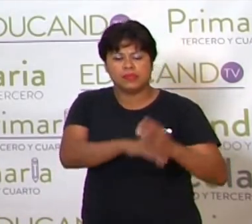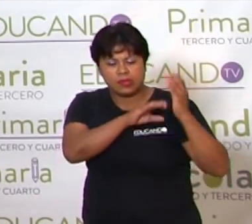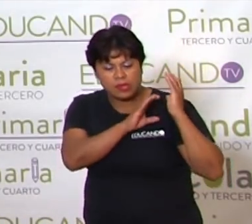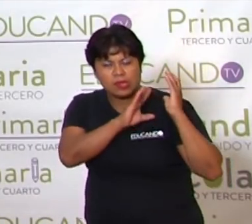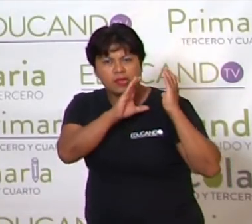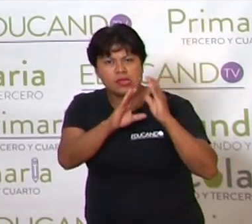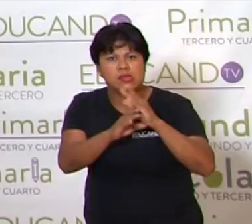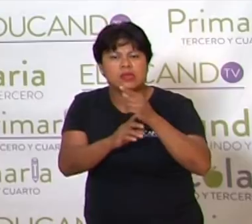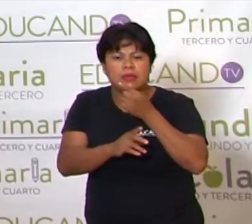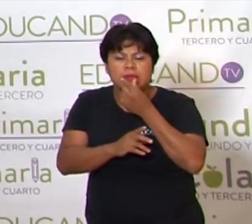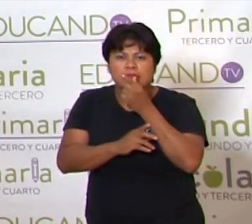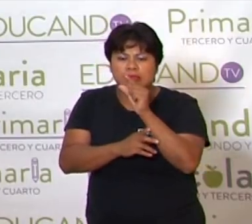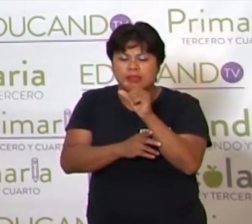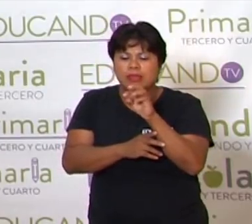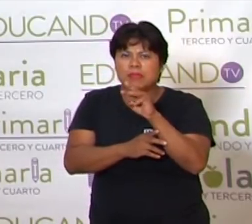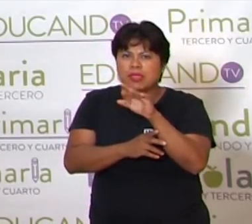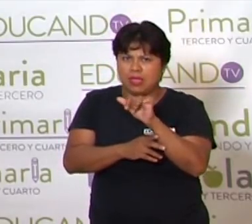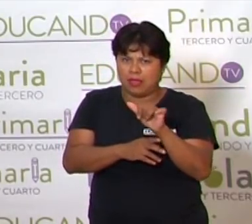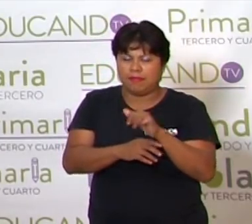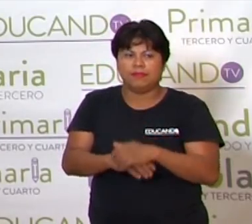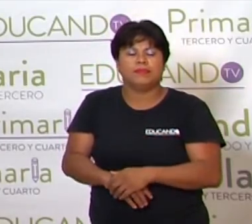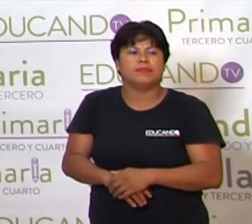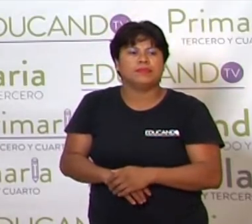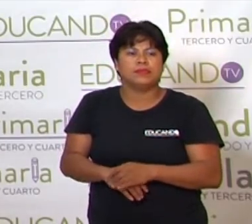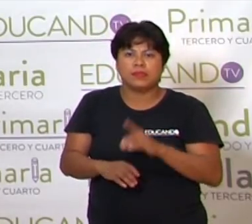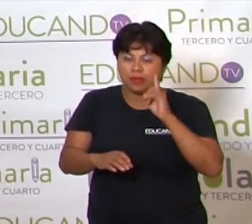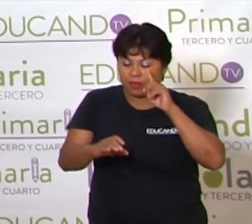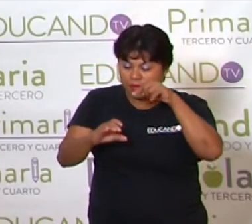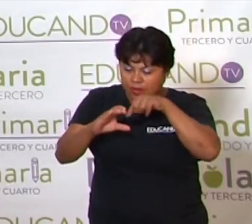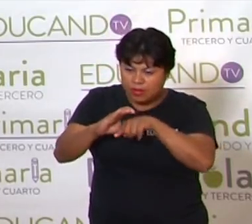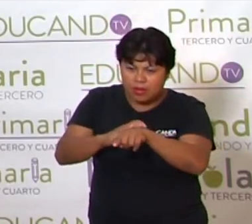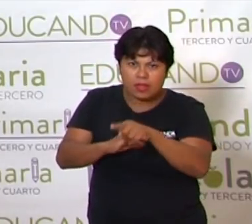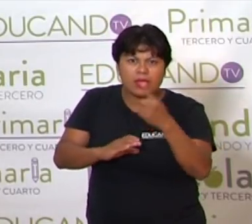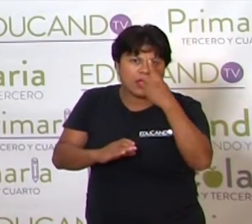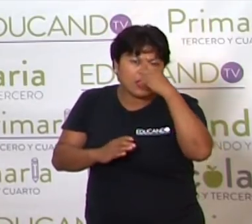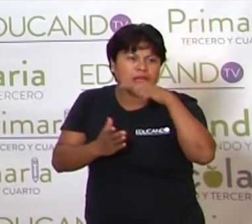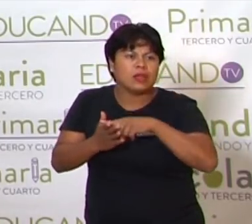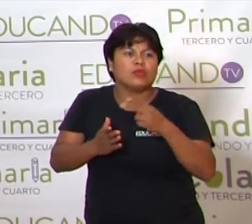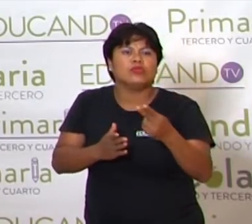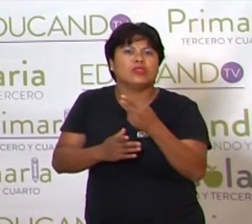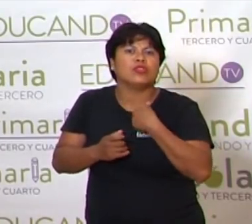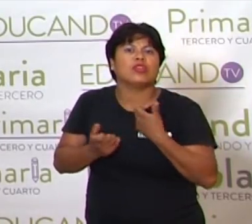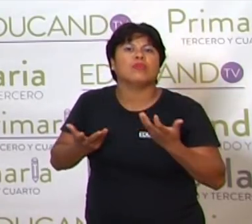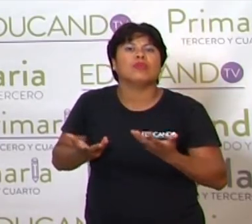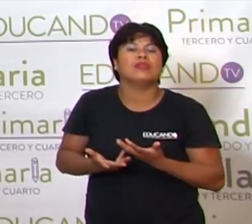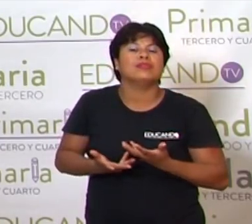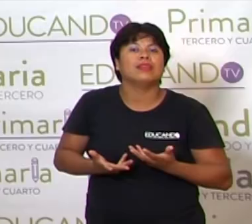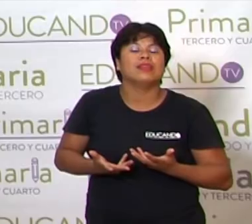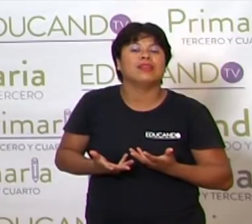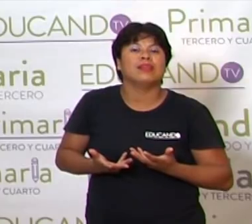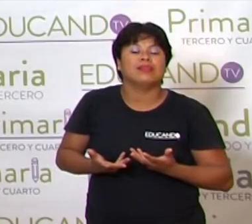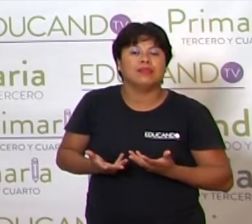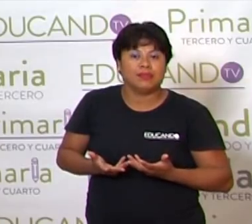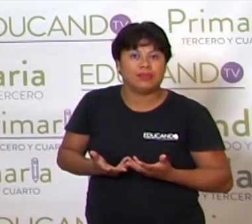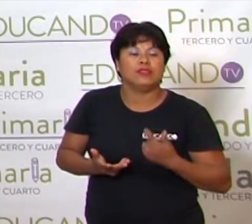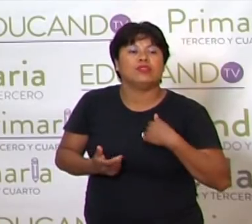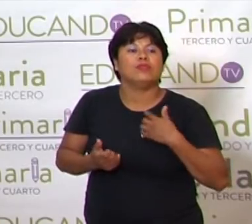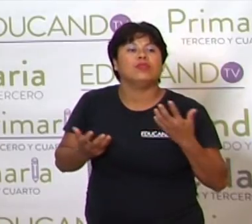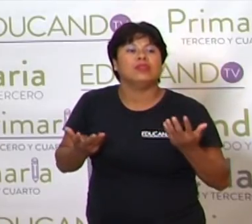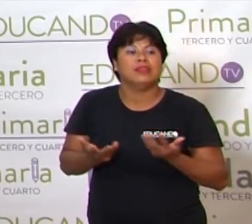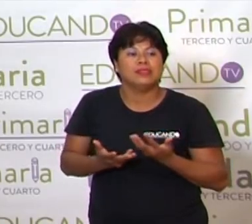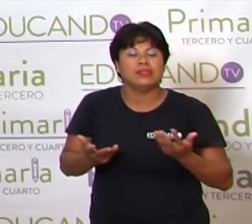unas semillas. La observó. ¿Y qué creen ustedes? Ahora, ¿qué voy a hacer? Voy a hacer una